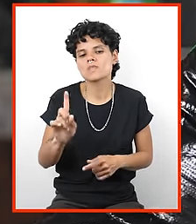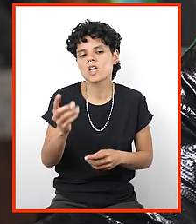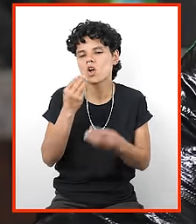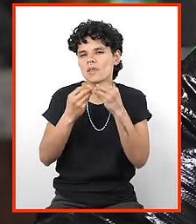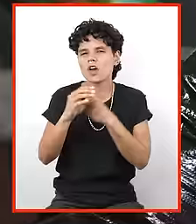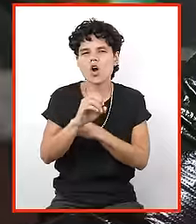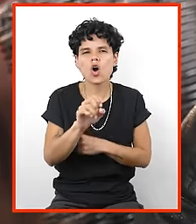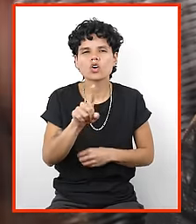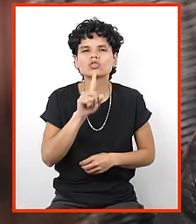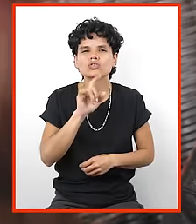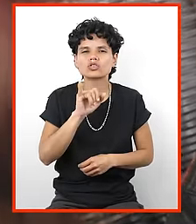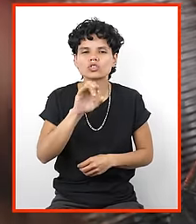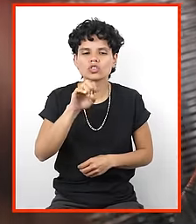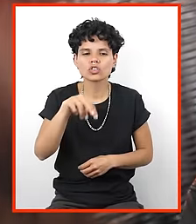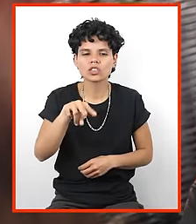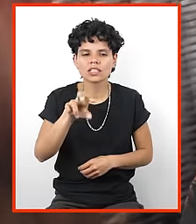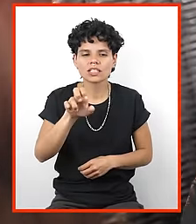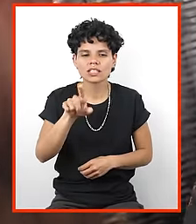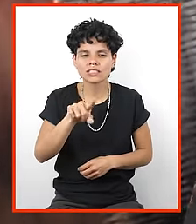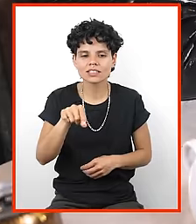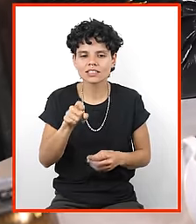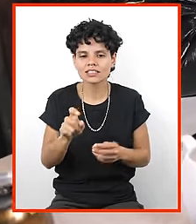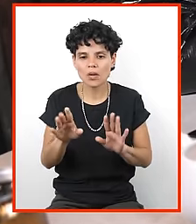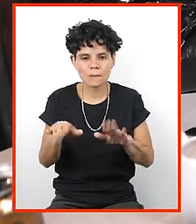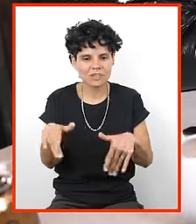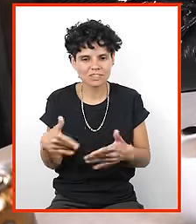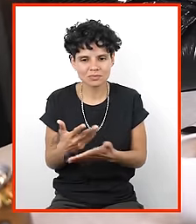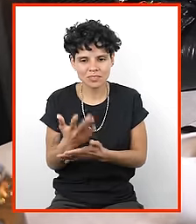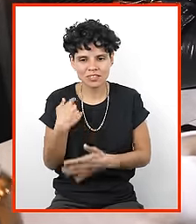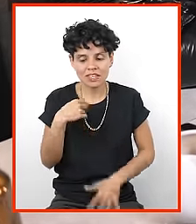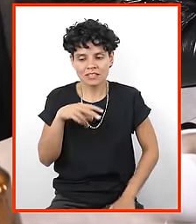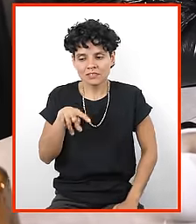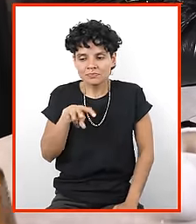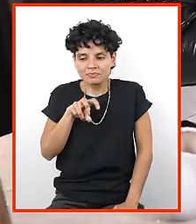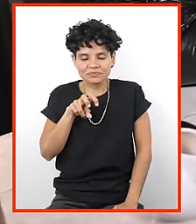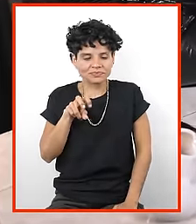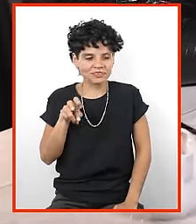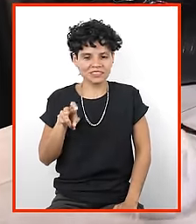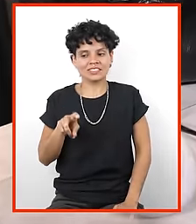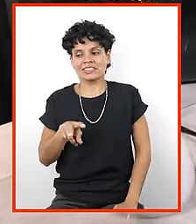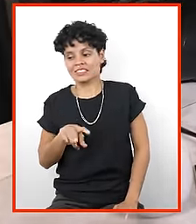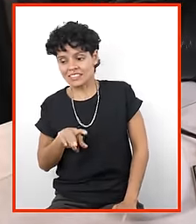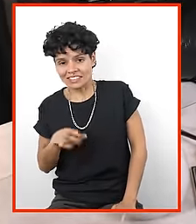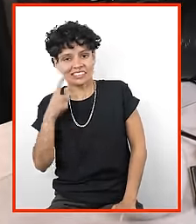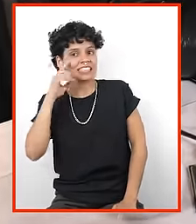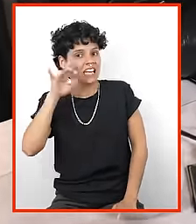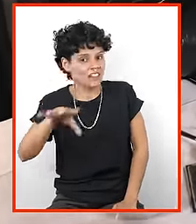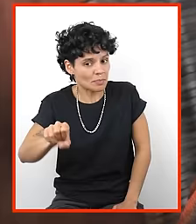ahora, ostiones con... Ahora sabemos de dónde viene el olor.